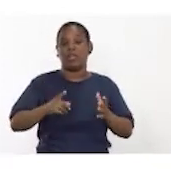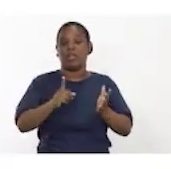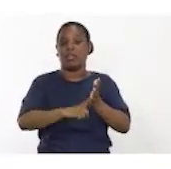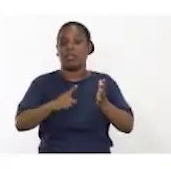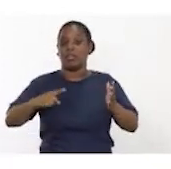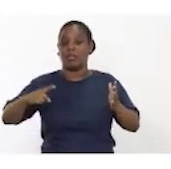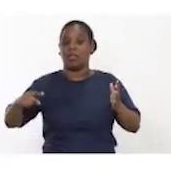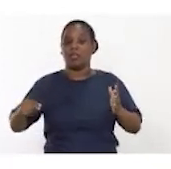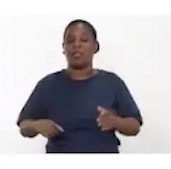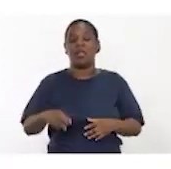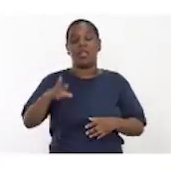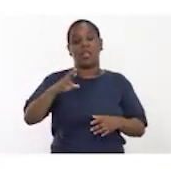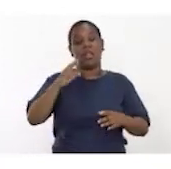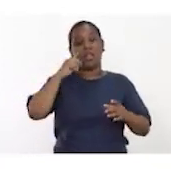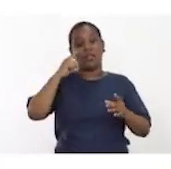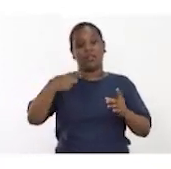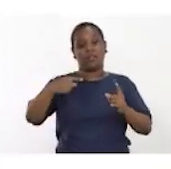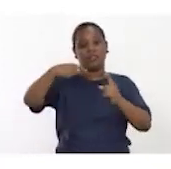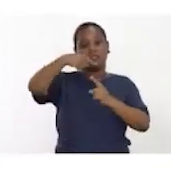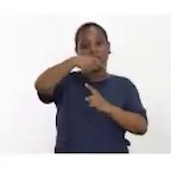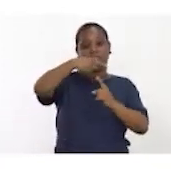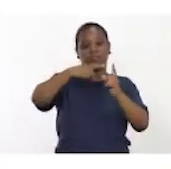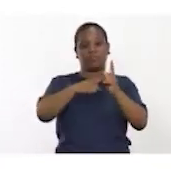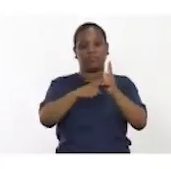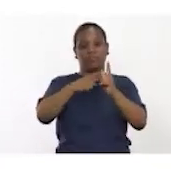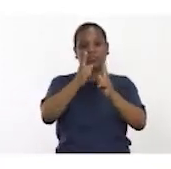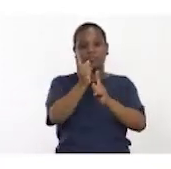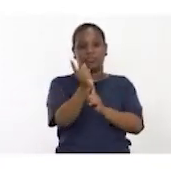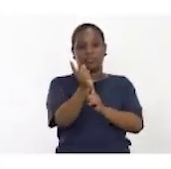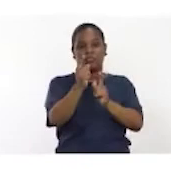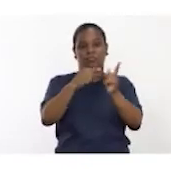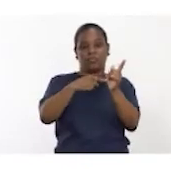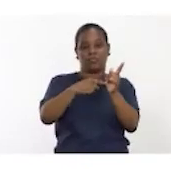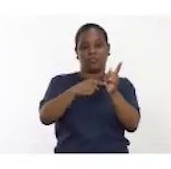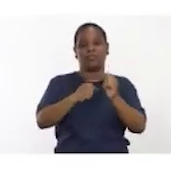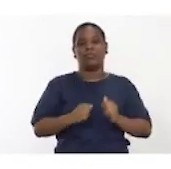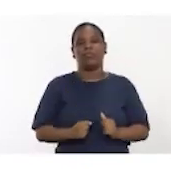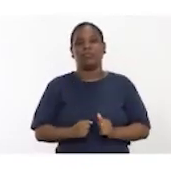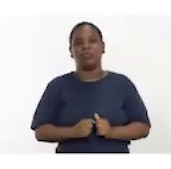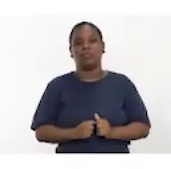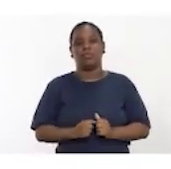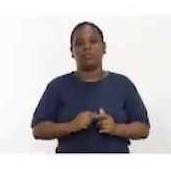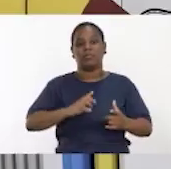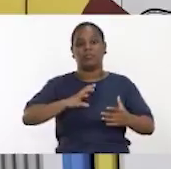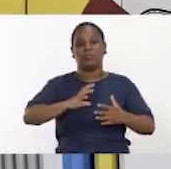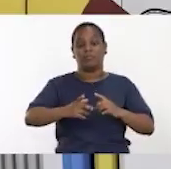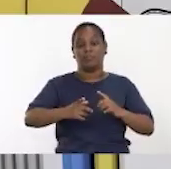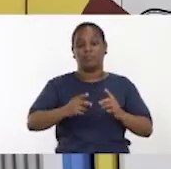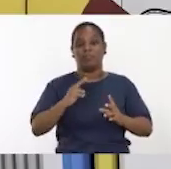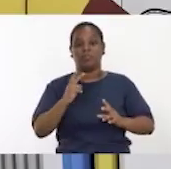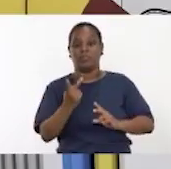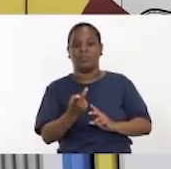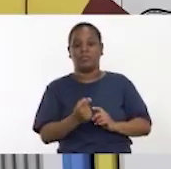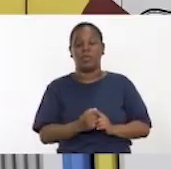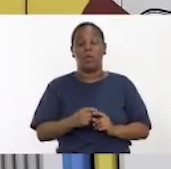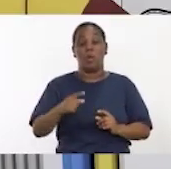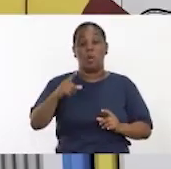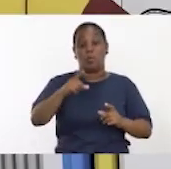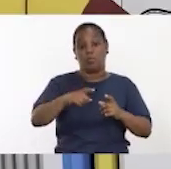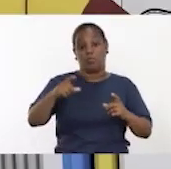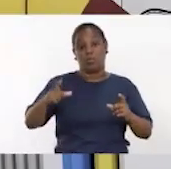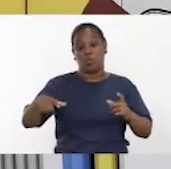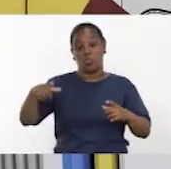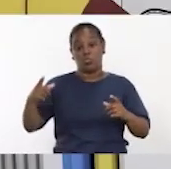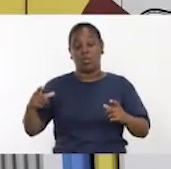electromagnéticas. Reflexión, refracción, interferencia, difracción. Óptica